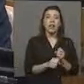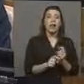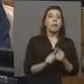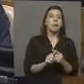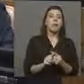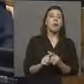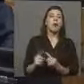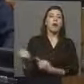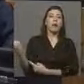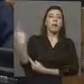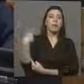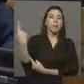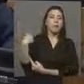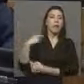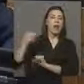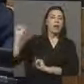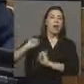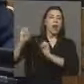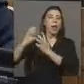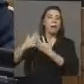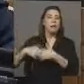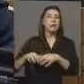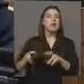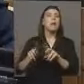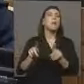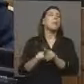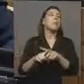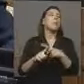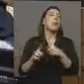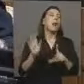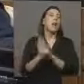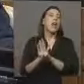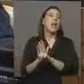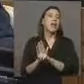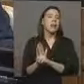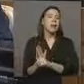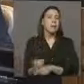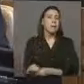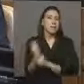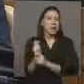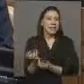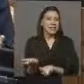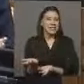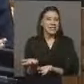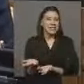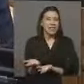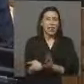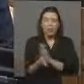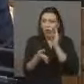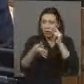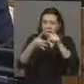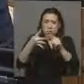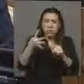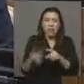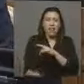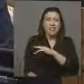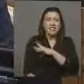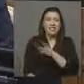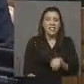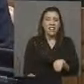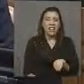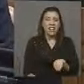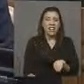indicaciones que le mandaban los empresarios en el tema de la ley de pesca. O sea, por todos lados vemos que a los chilenos,